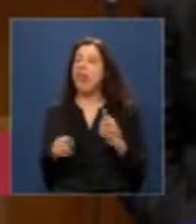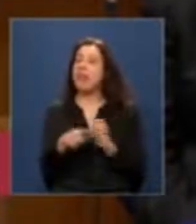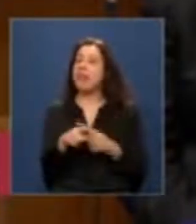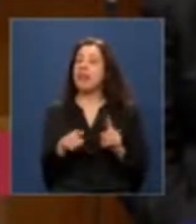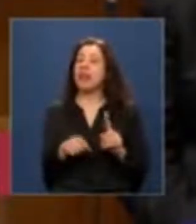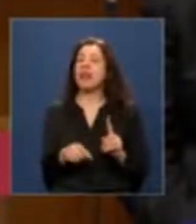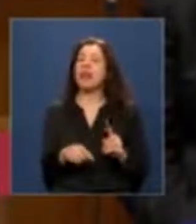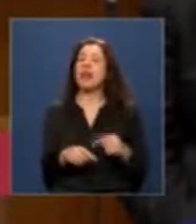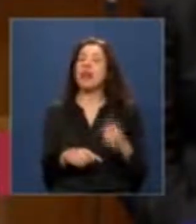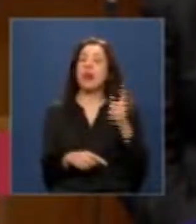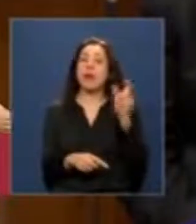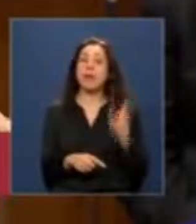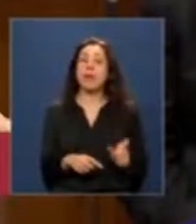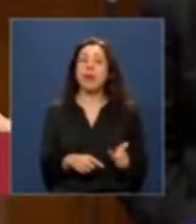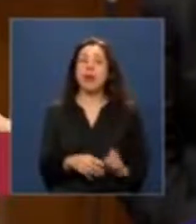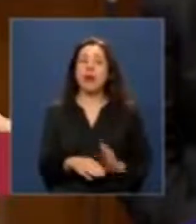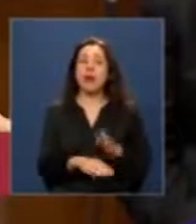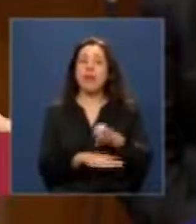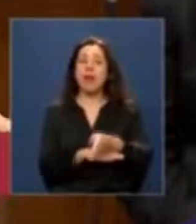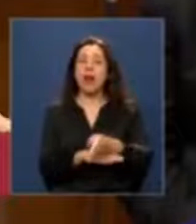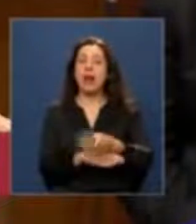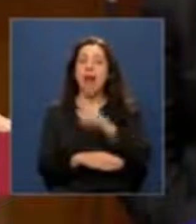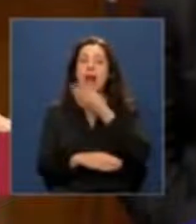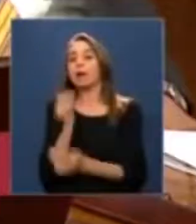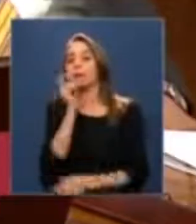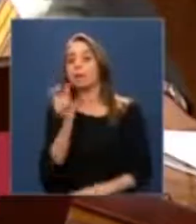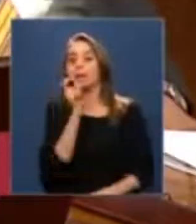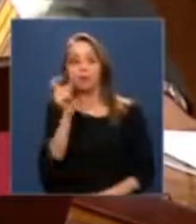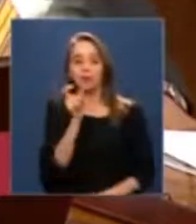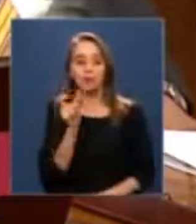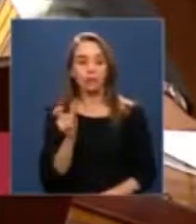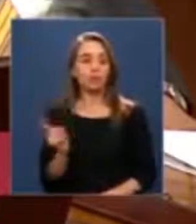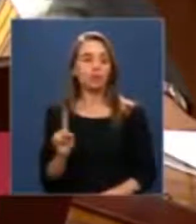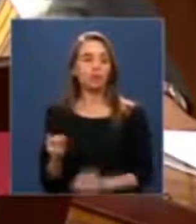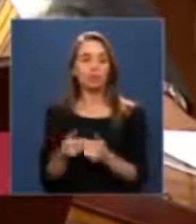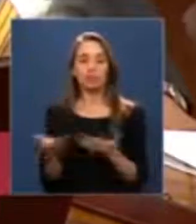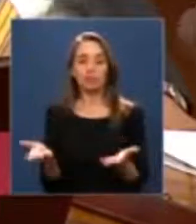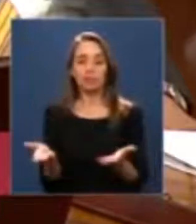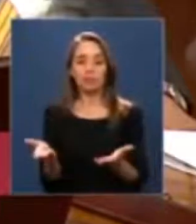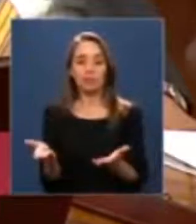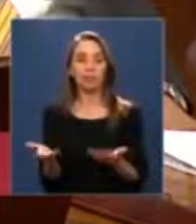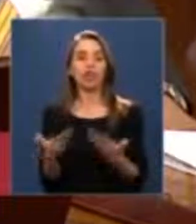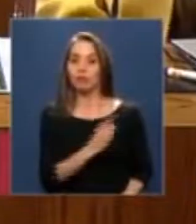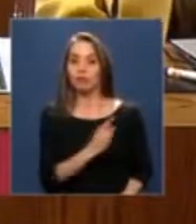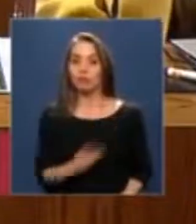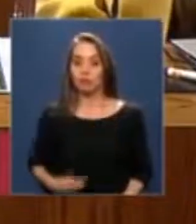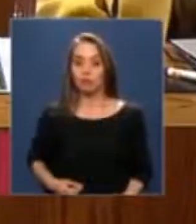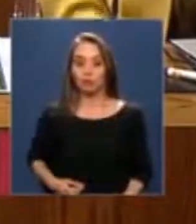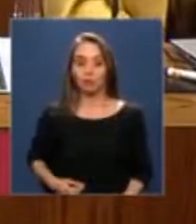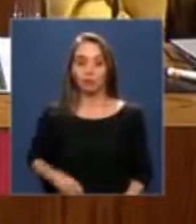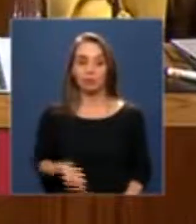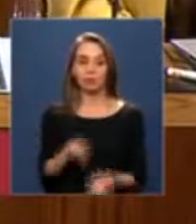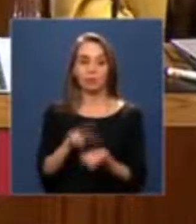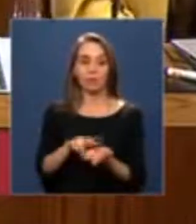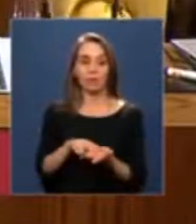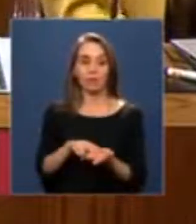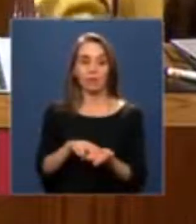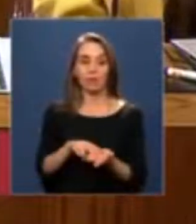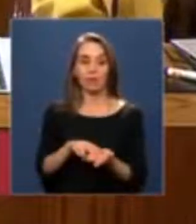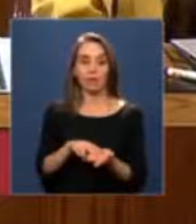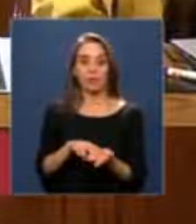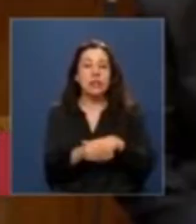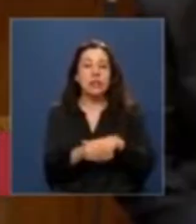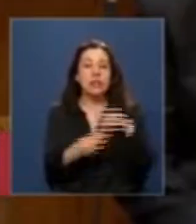consensos el convencer y ser convencido junto con descartar los capítulos de la acusación el secretario de estado recalcó